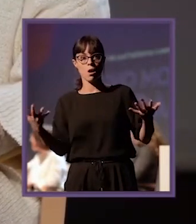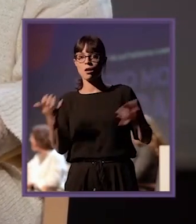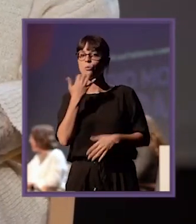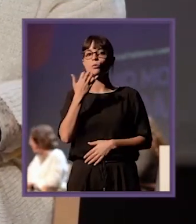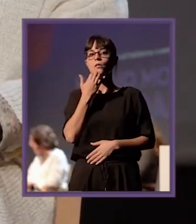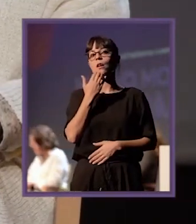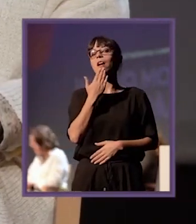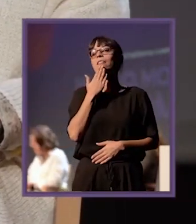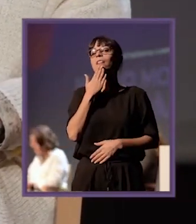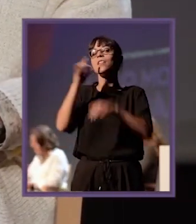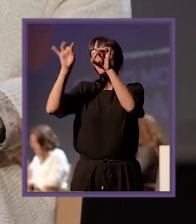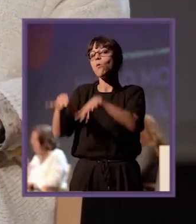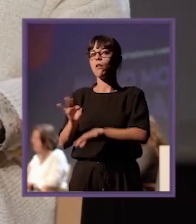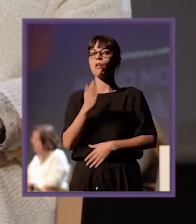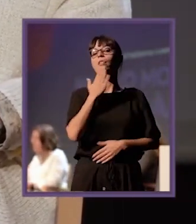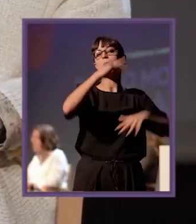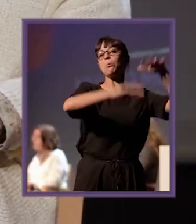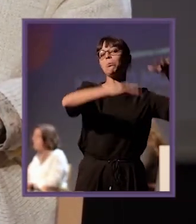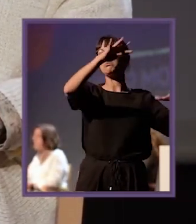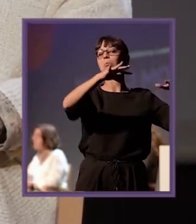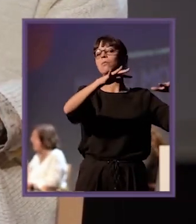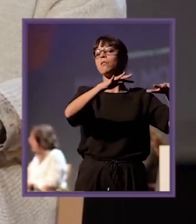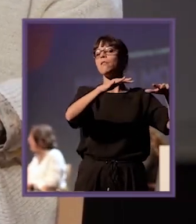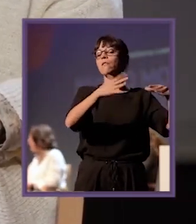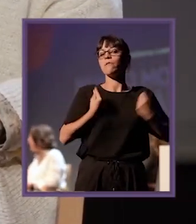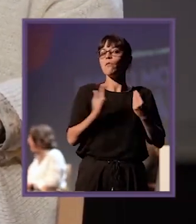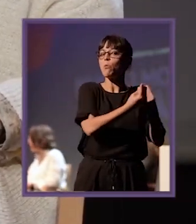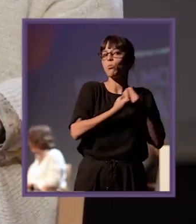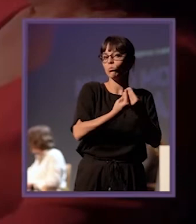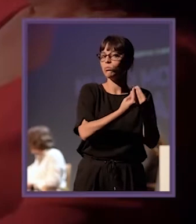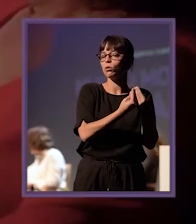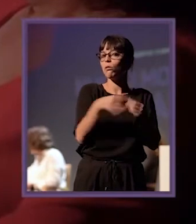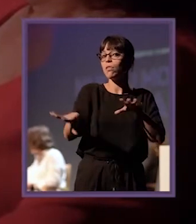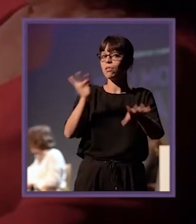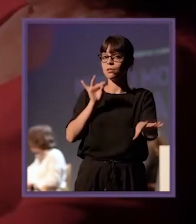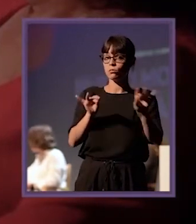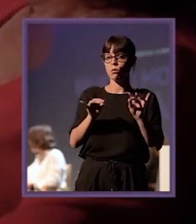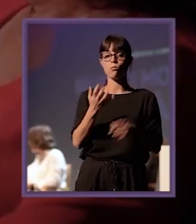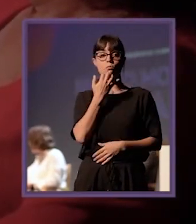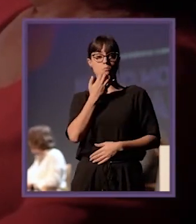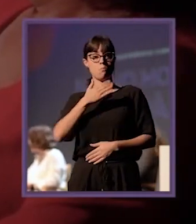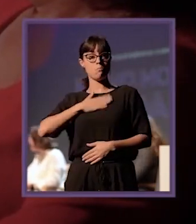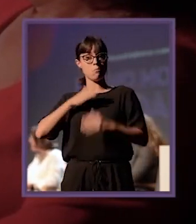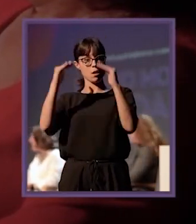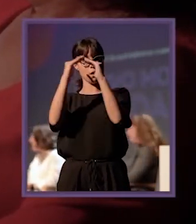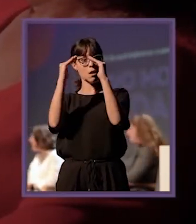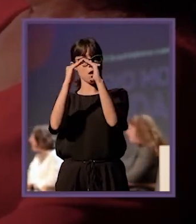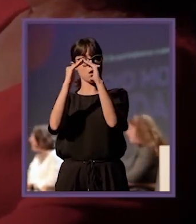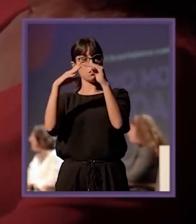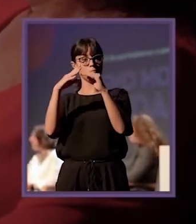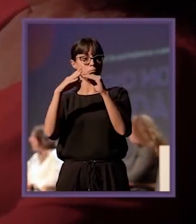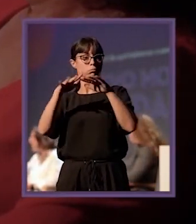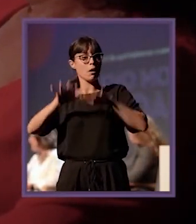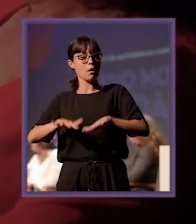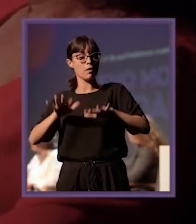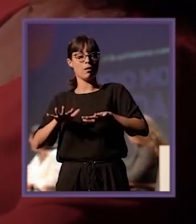forma intergeneracional. Tendremos que decidir si queremos permanecer en el hogar con toda la domótica y la nueva tecnología,